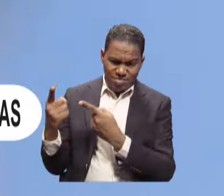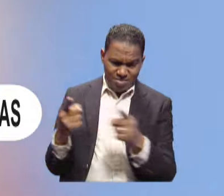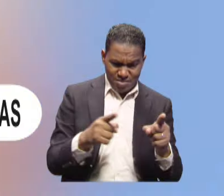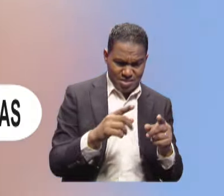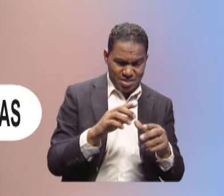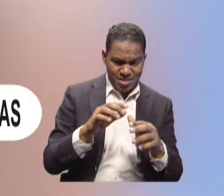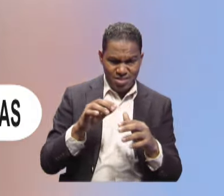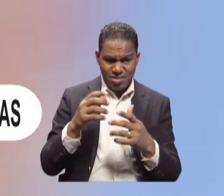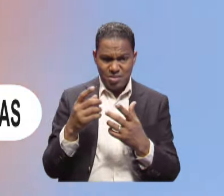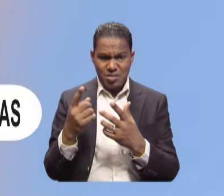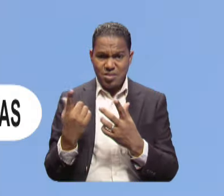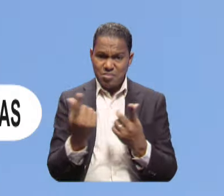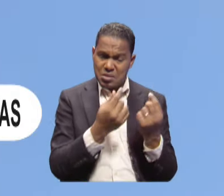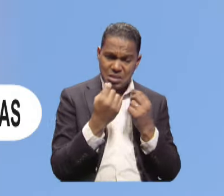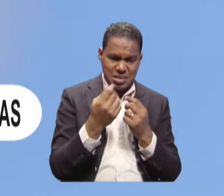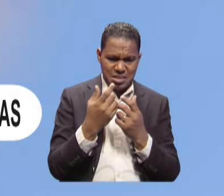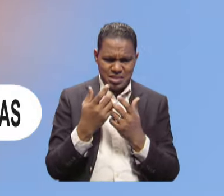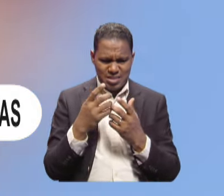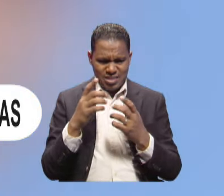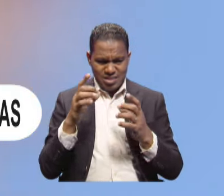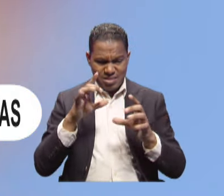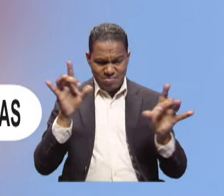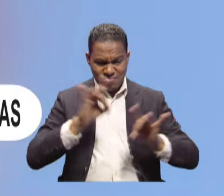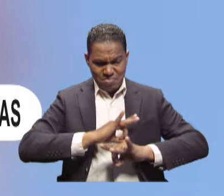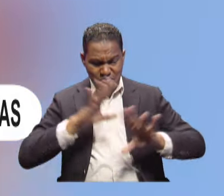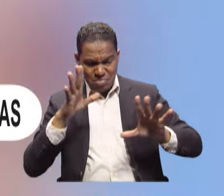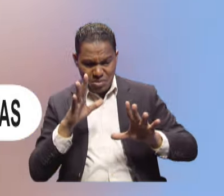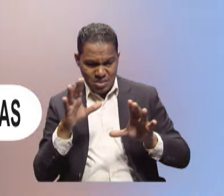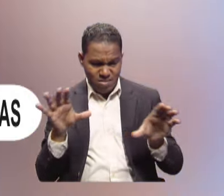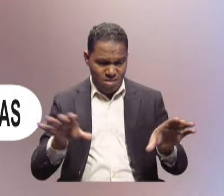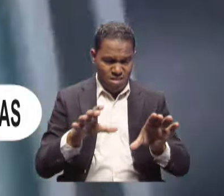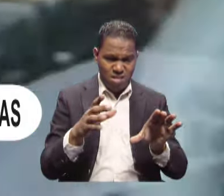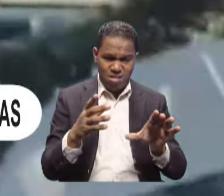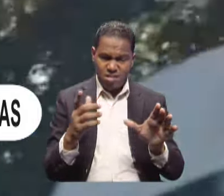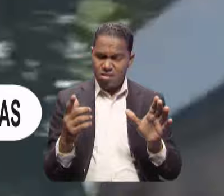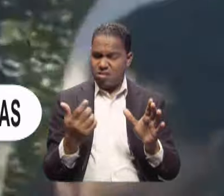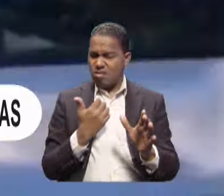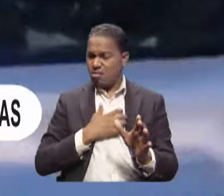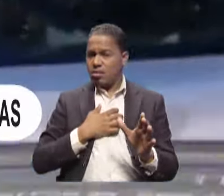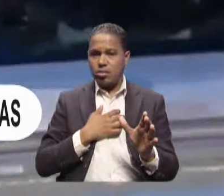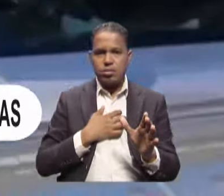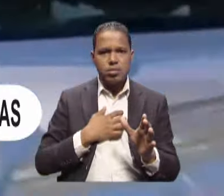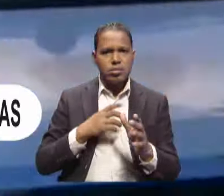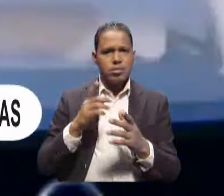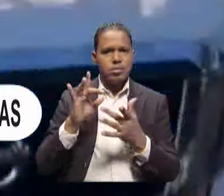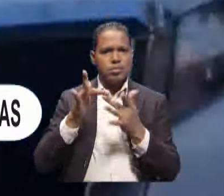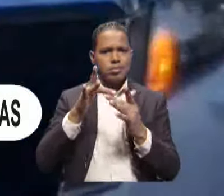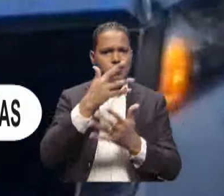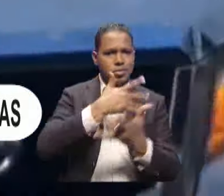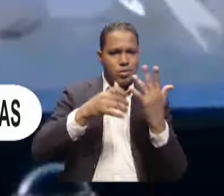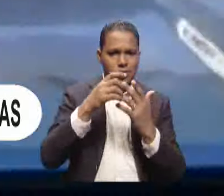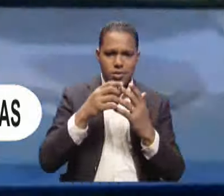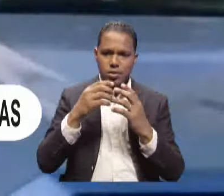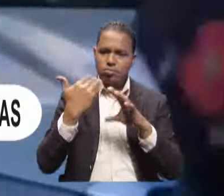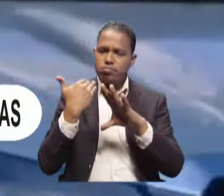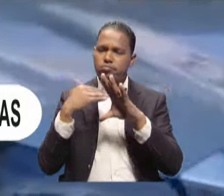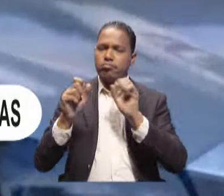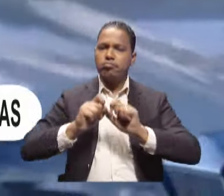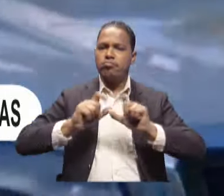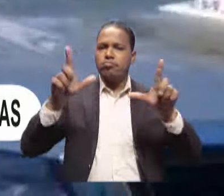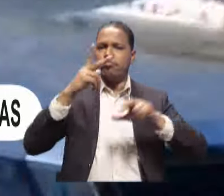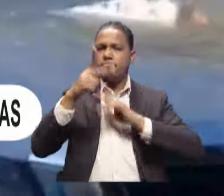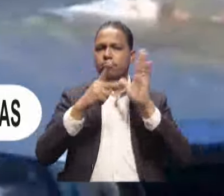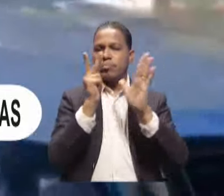y recrimina crimen papito forever publicó en las redes sociales un mensaje donde asegura